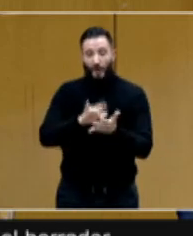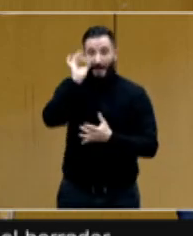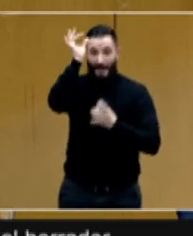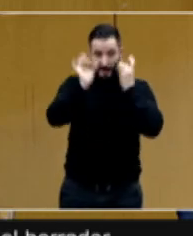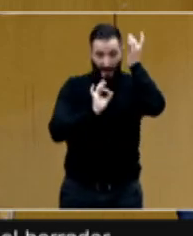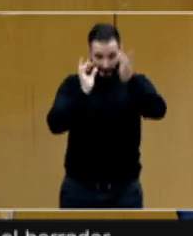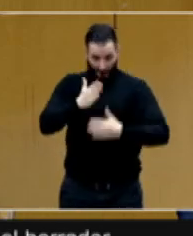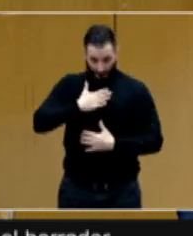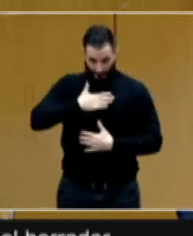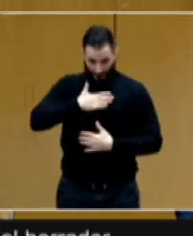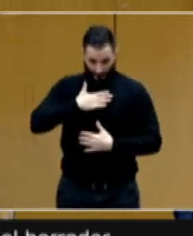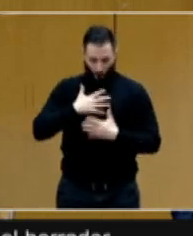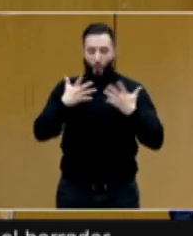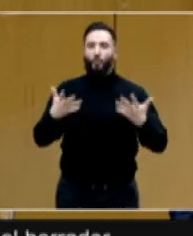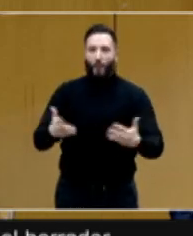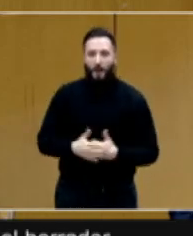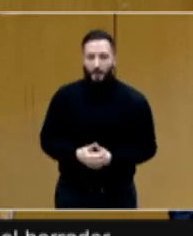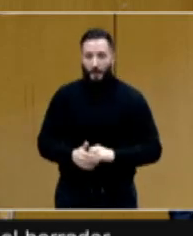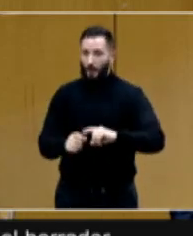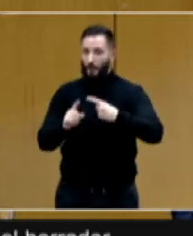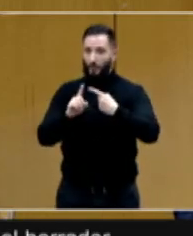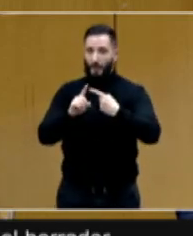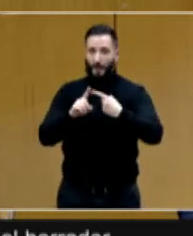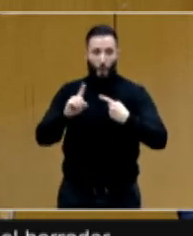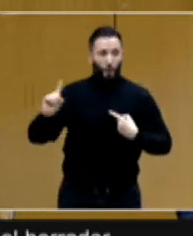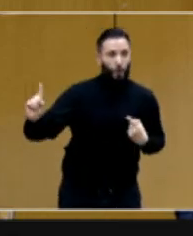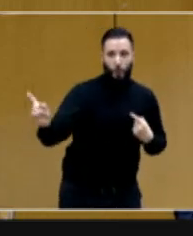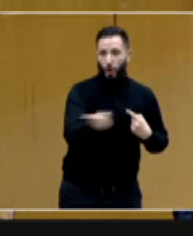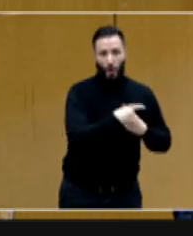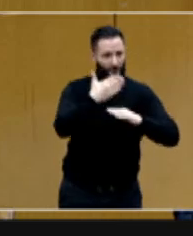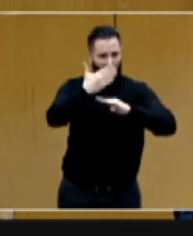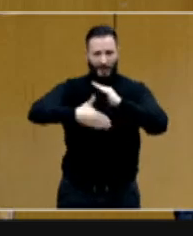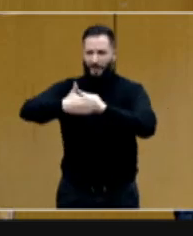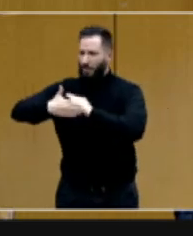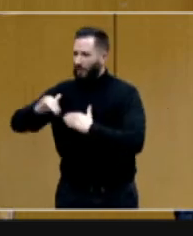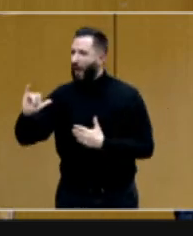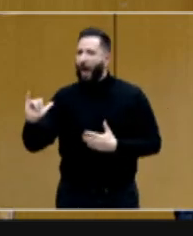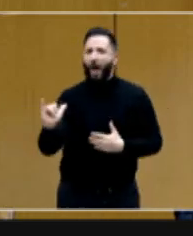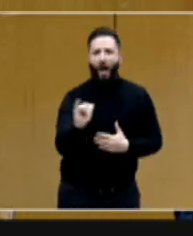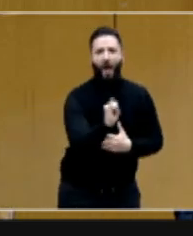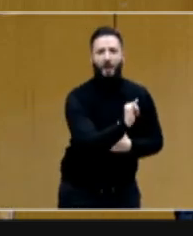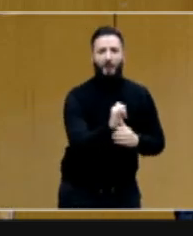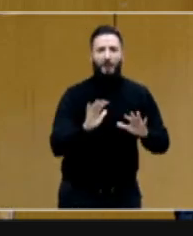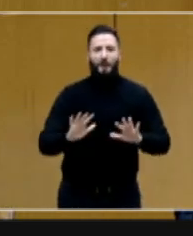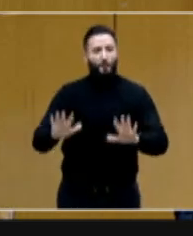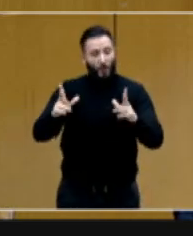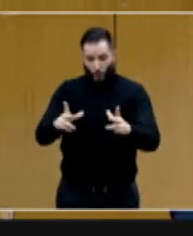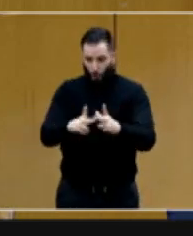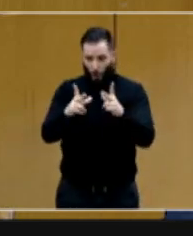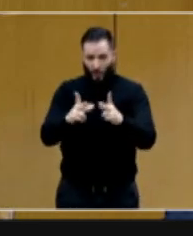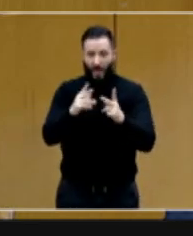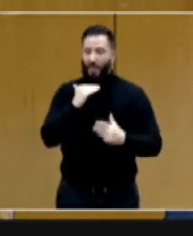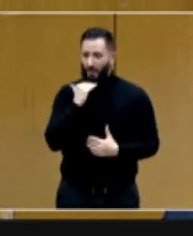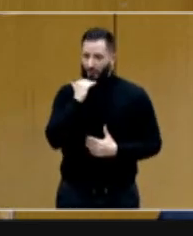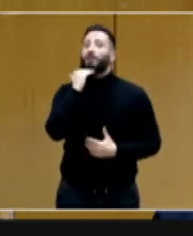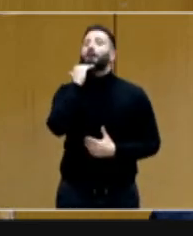las siguientes en primer lugar todo el mundo tiene limitaciones pero la postura de una sociedad digna que Respeta los